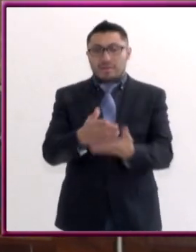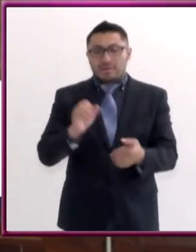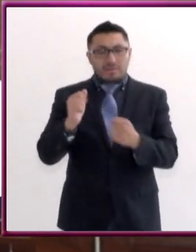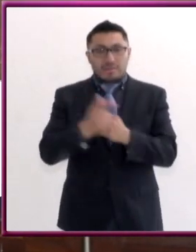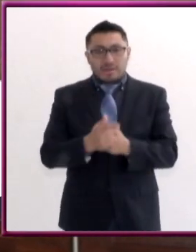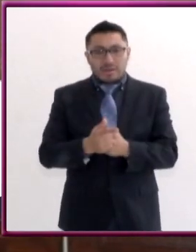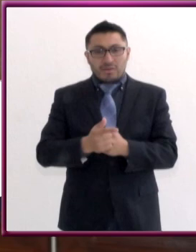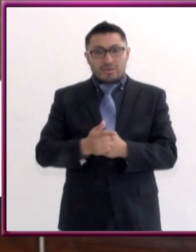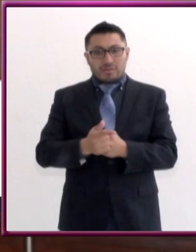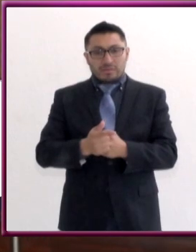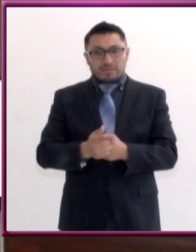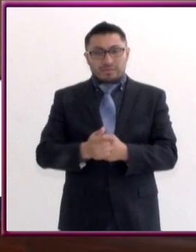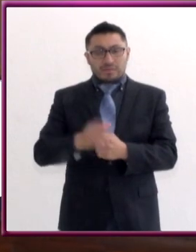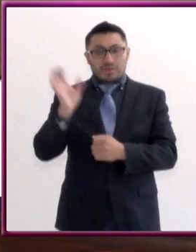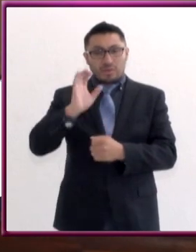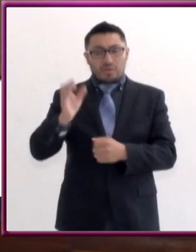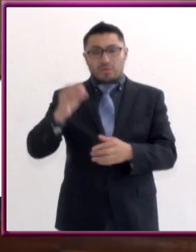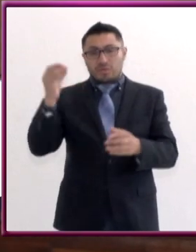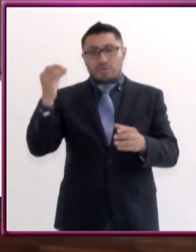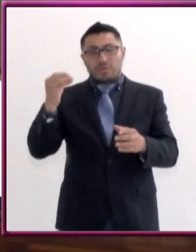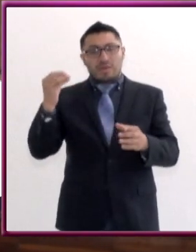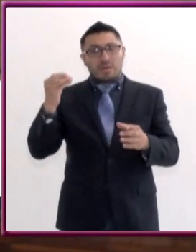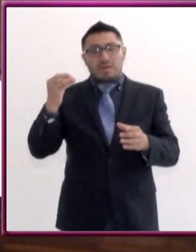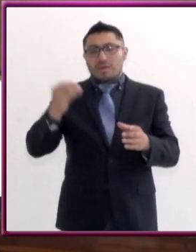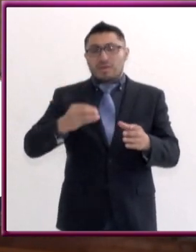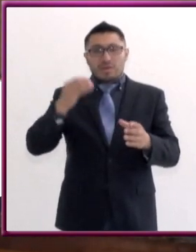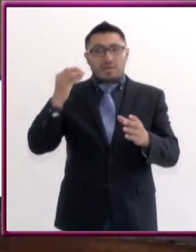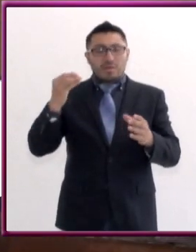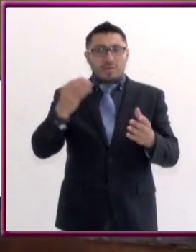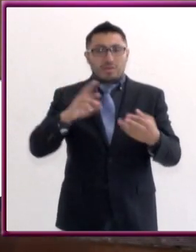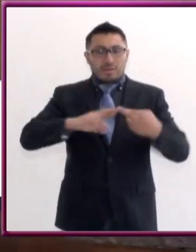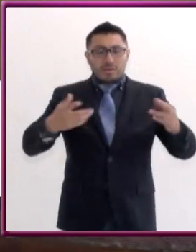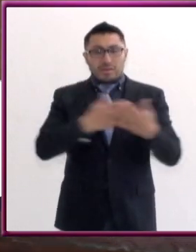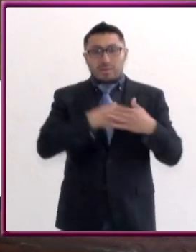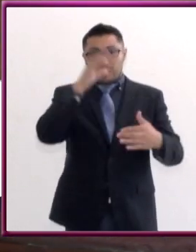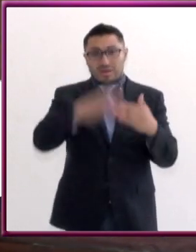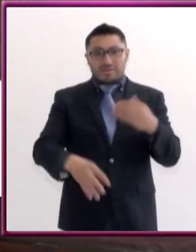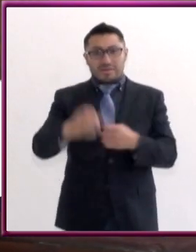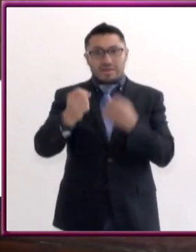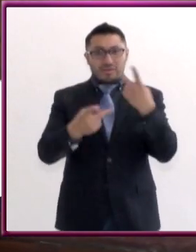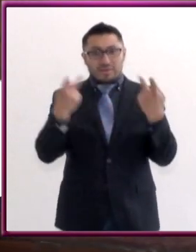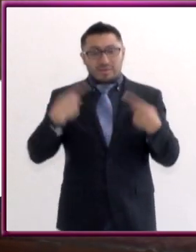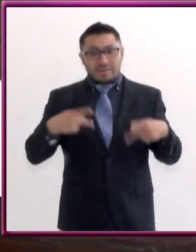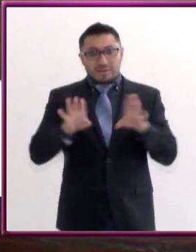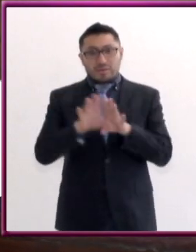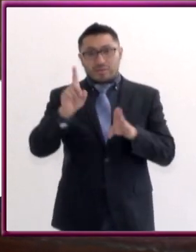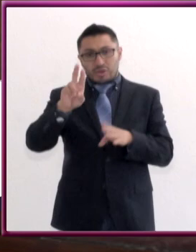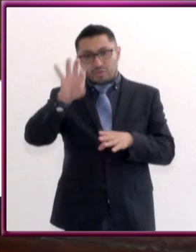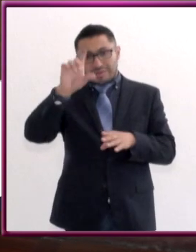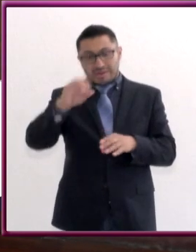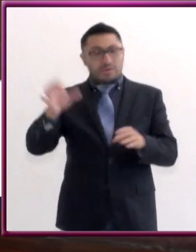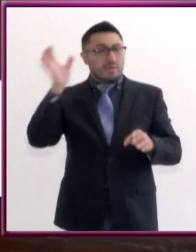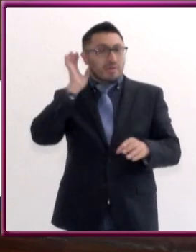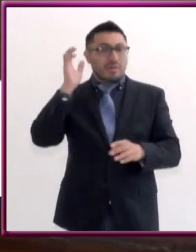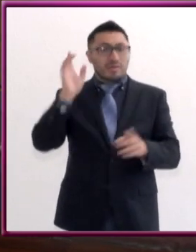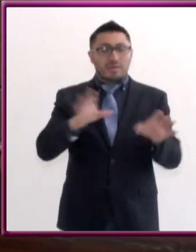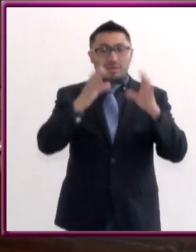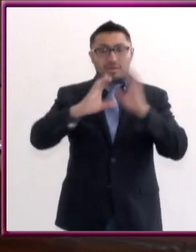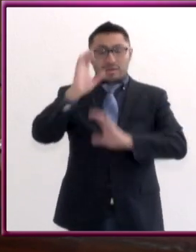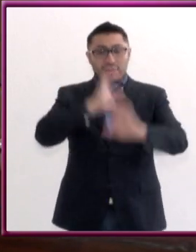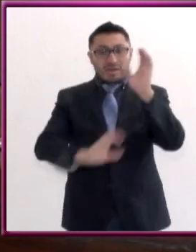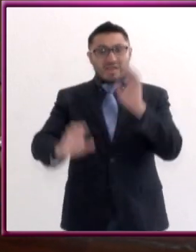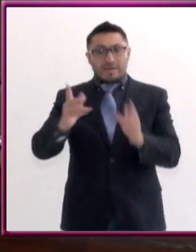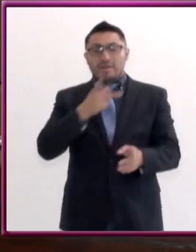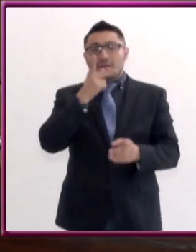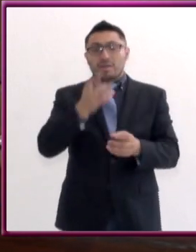morada. Y cuando se trata del fin de ciclo de una relación amorosa, algunos procesan su duelo escuchando canciones que le dan